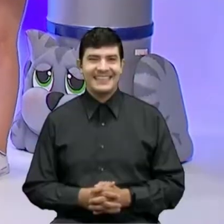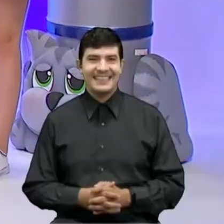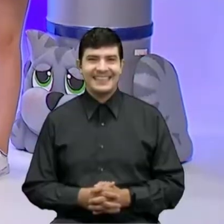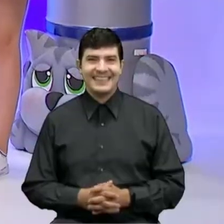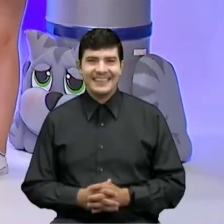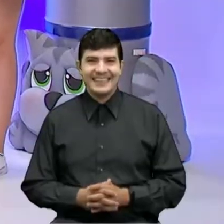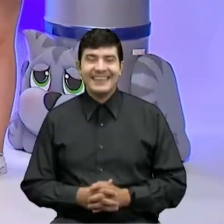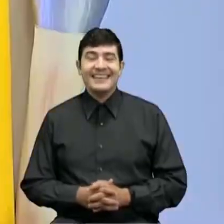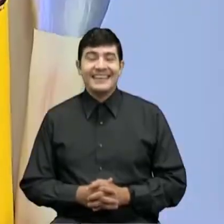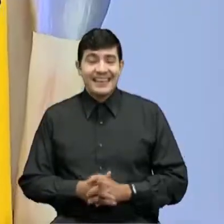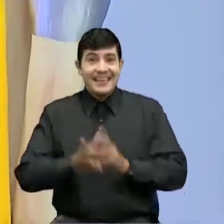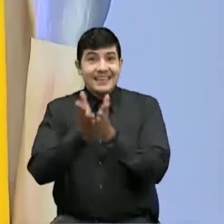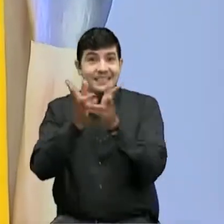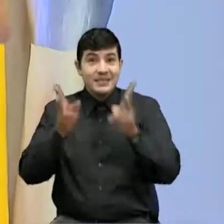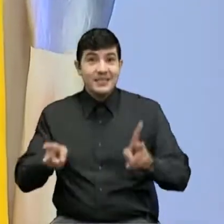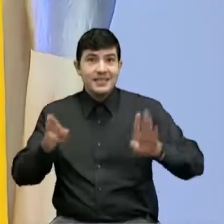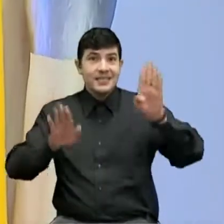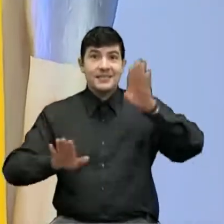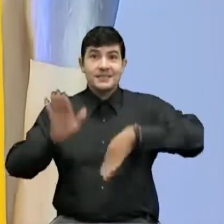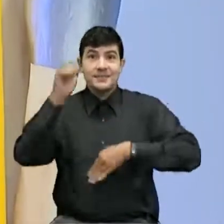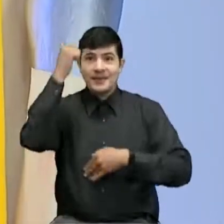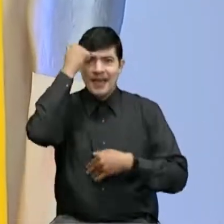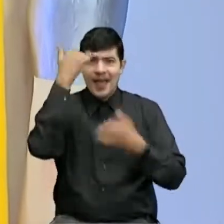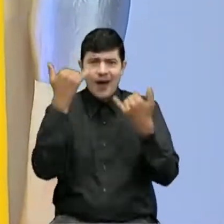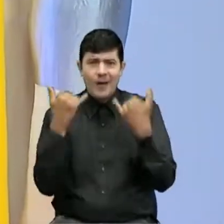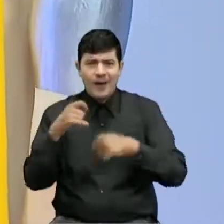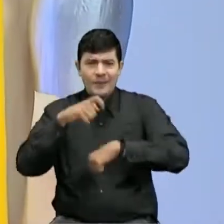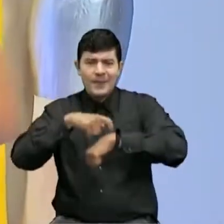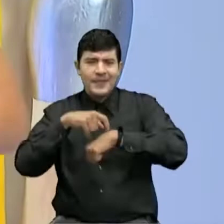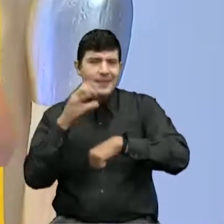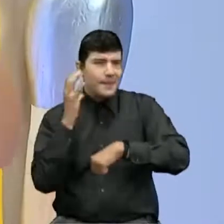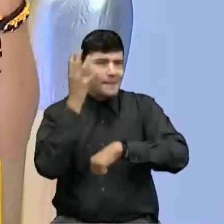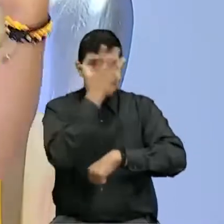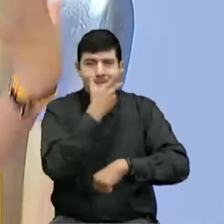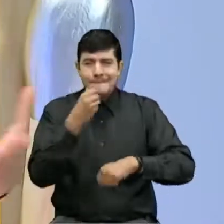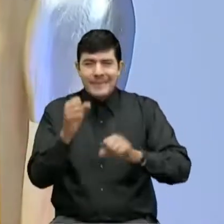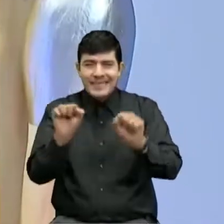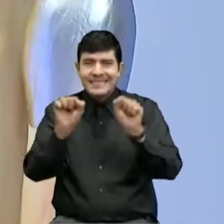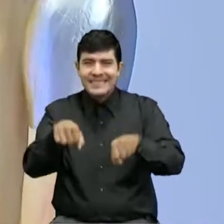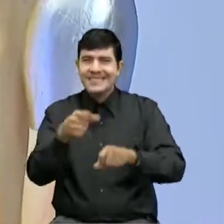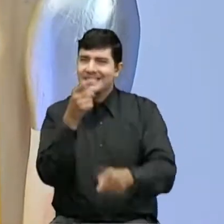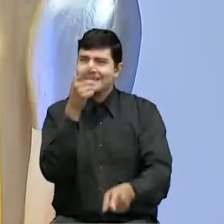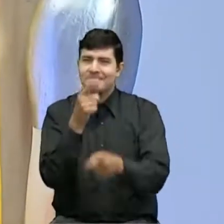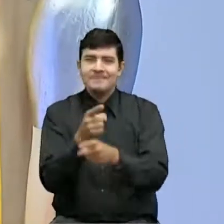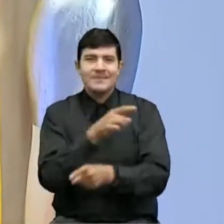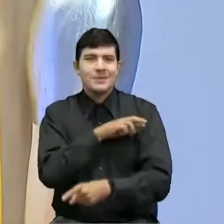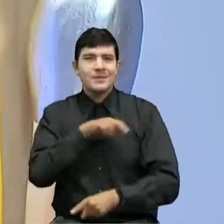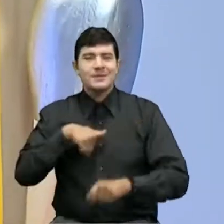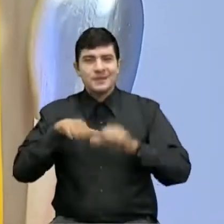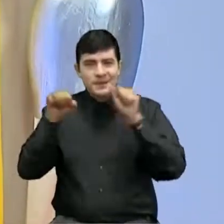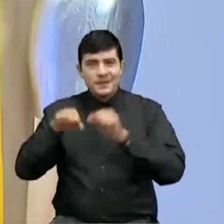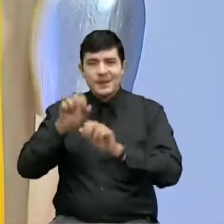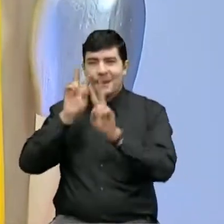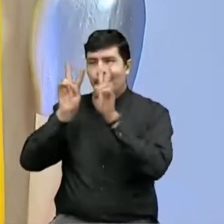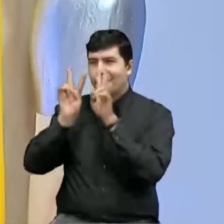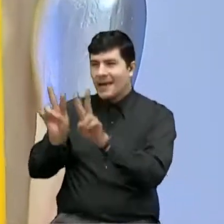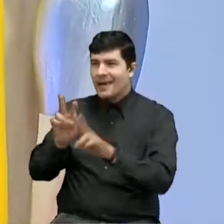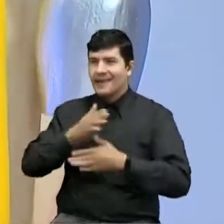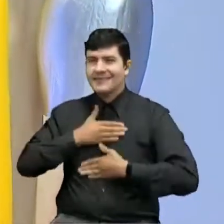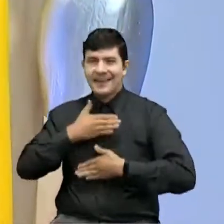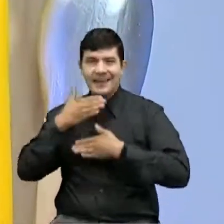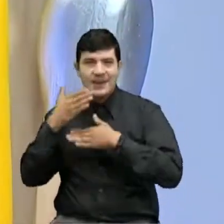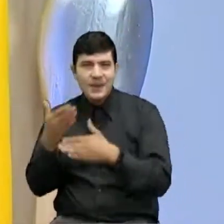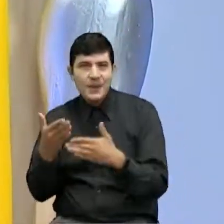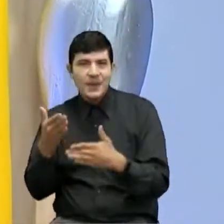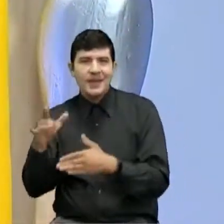Chiquillos de Presente Profe, llega este espacio hermoso en donde nosotros podemos saludarlos, podemos verlos y escucharlos a